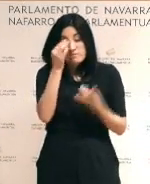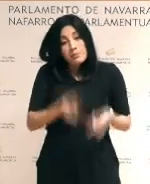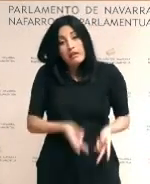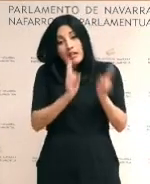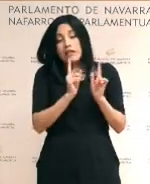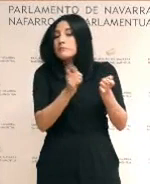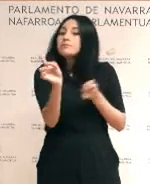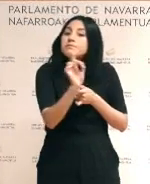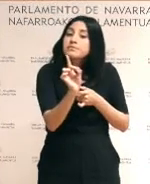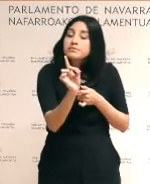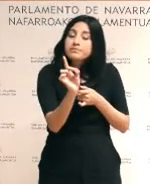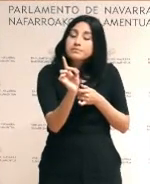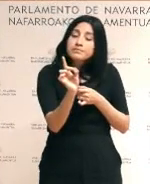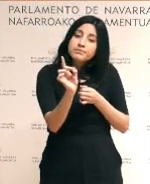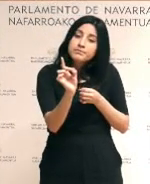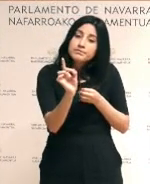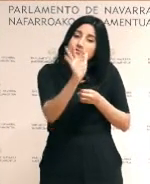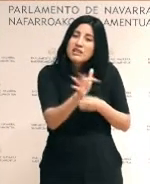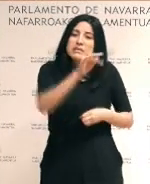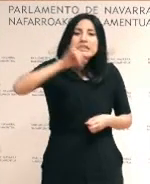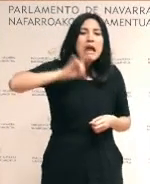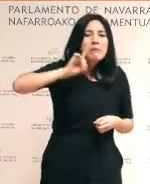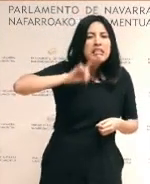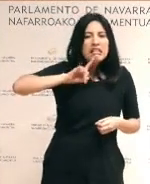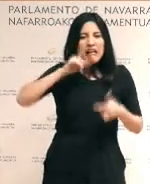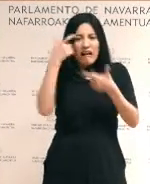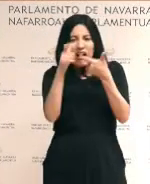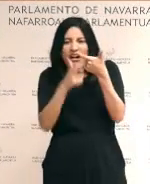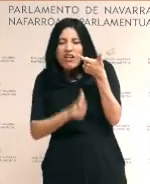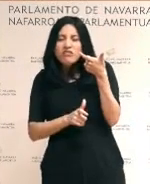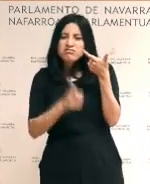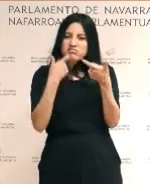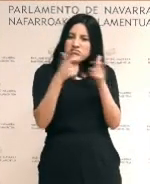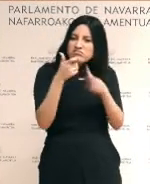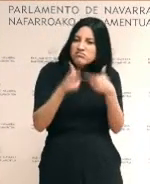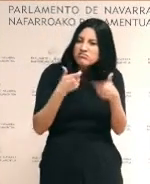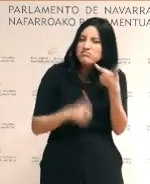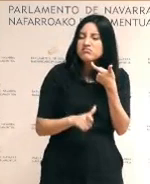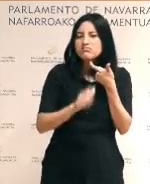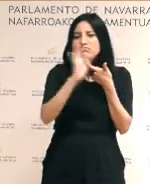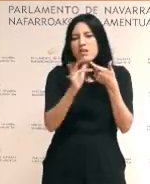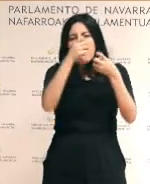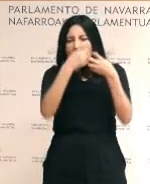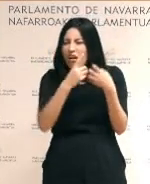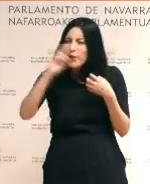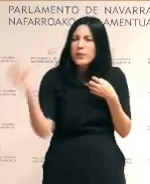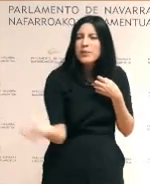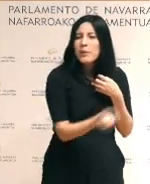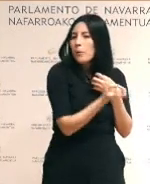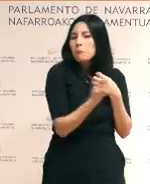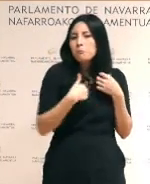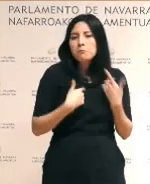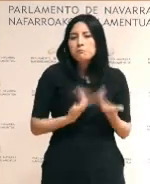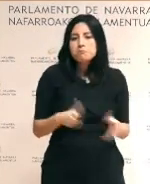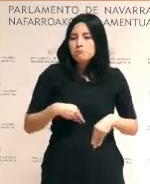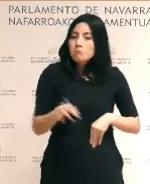estamos abonados, como ustedes, a la mentira, las insidias, las descalificaciones y el intento permanente de desacreditar al rival, no ya solo desde un